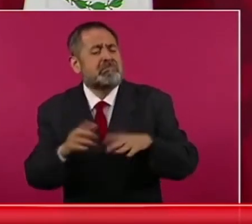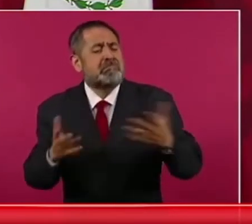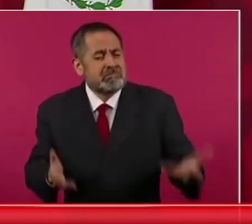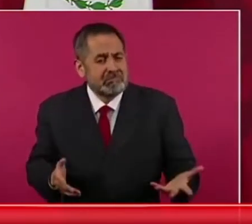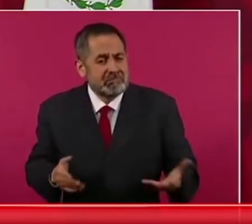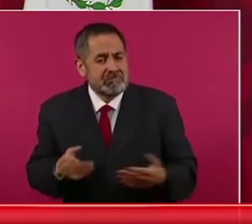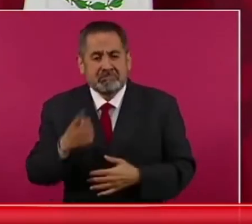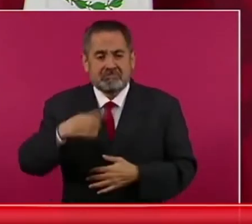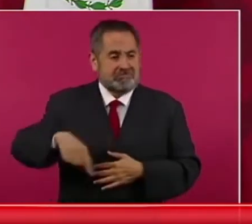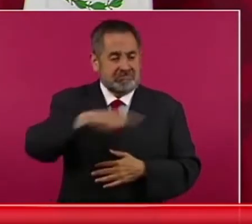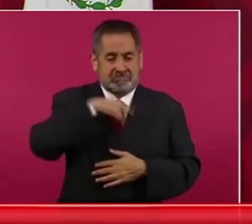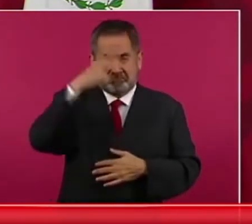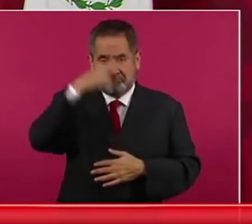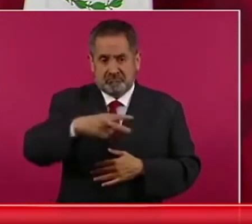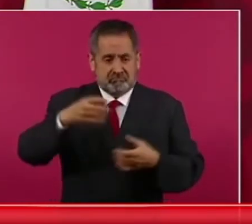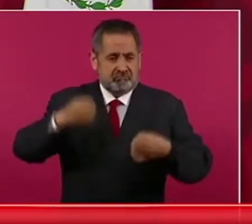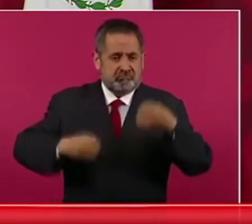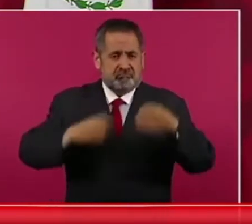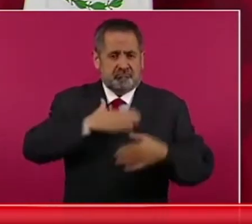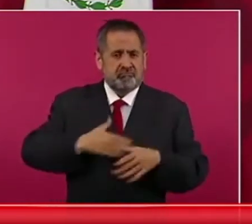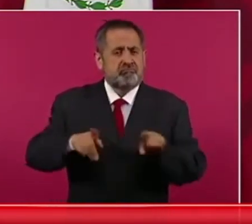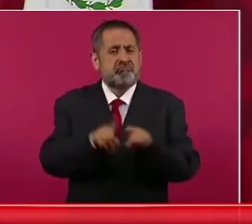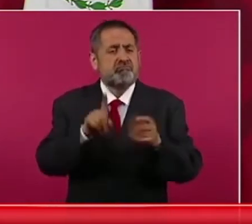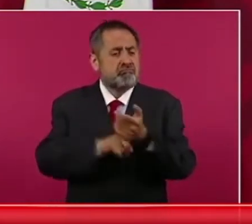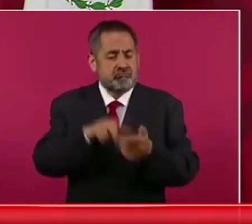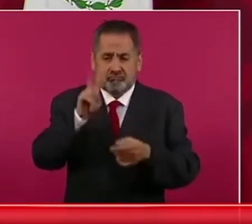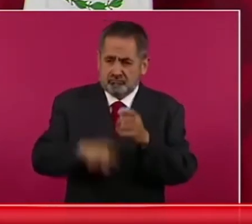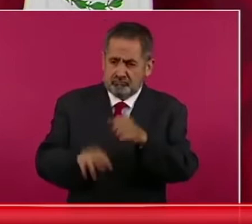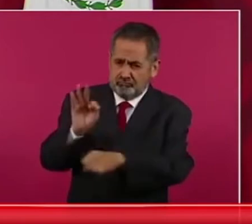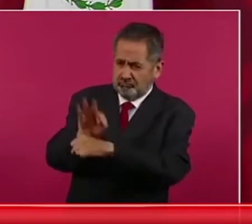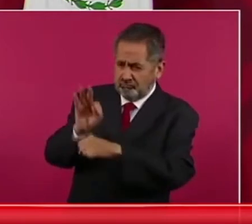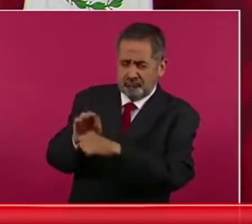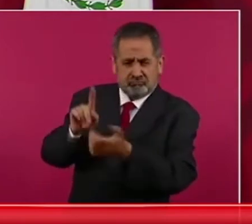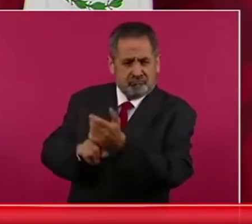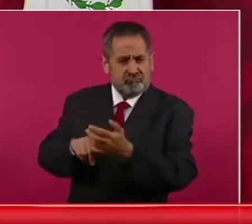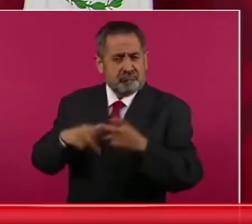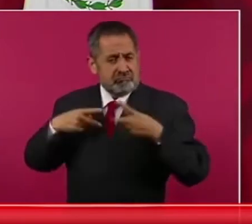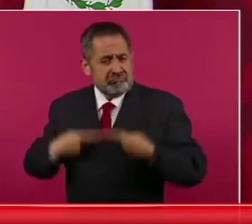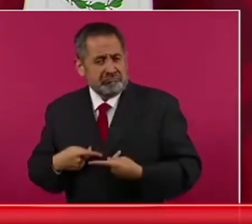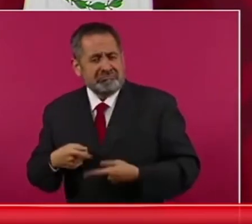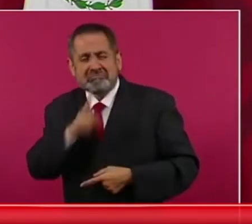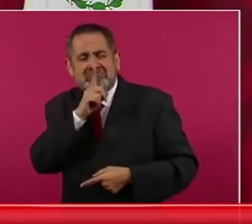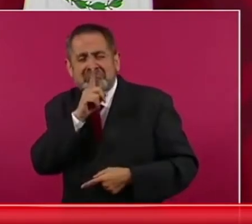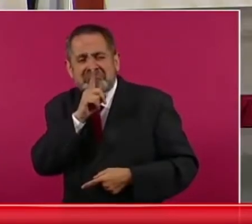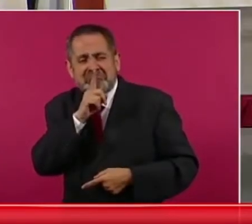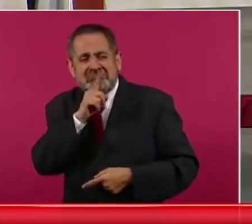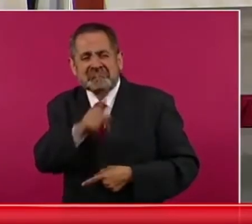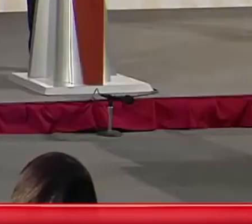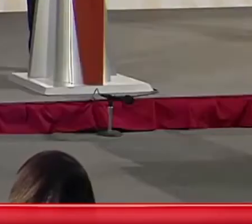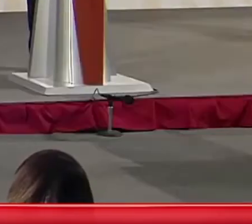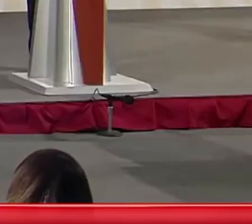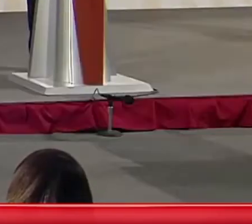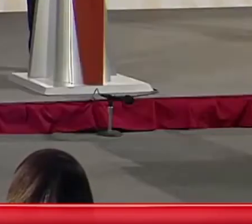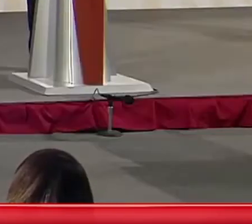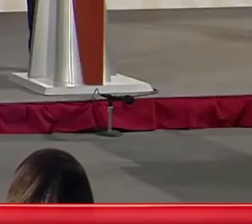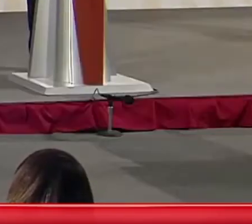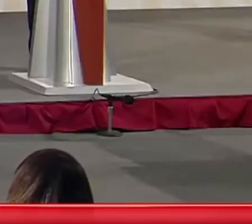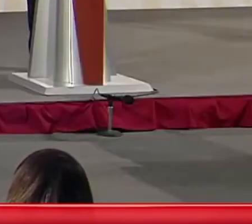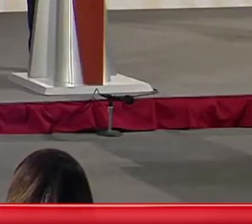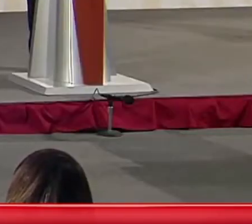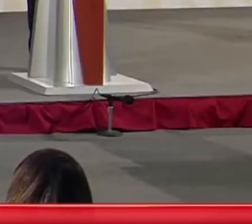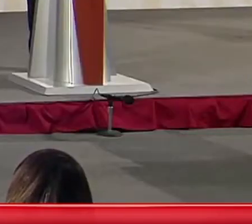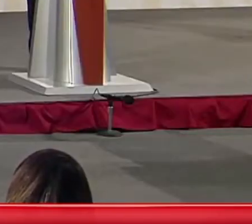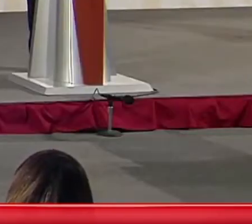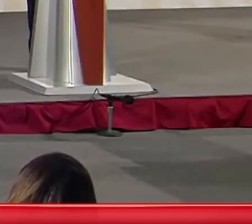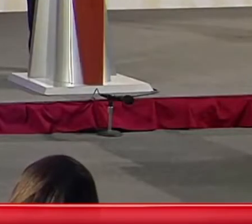los encargados de impartir justicia, en vez de proteger al débil, solo sirven para legalizar los despojos que